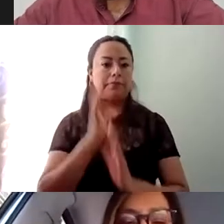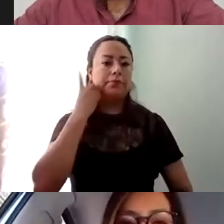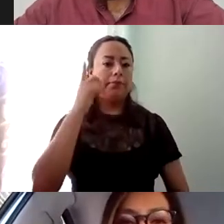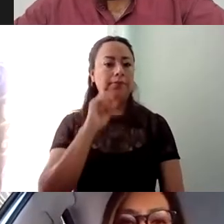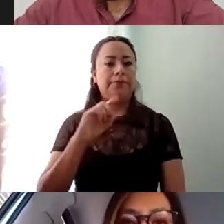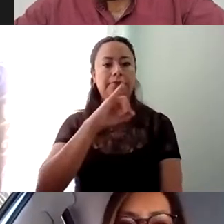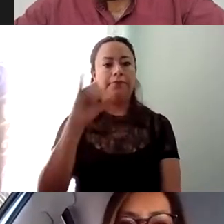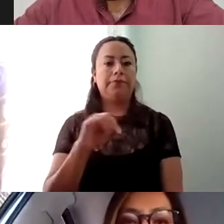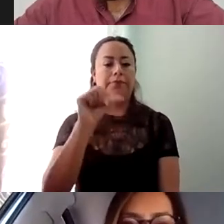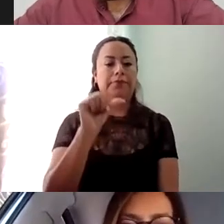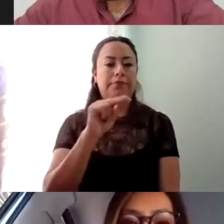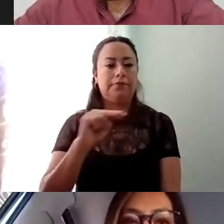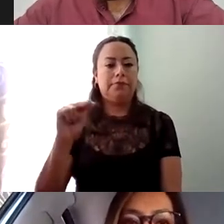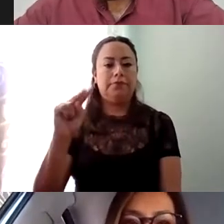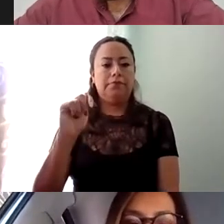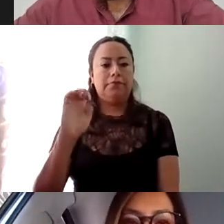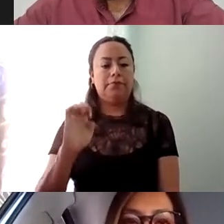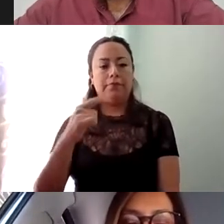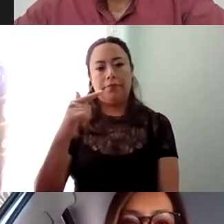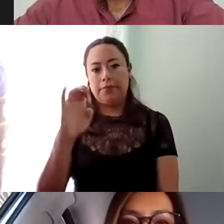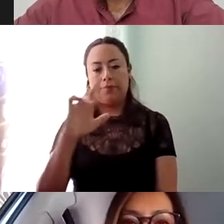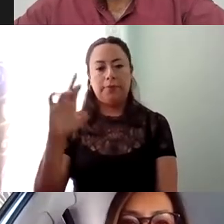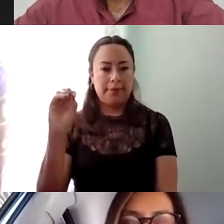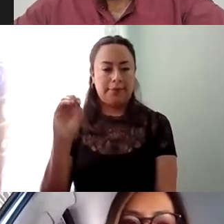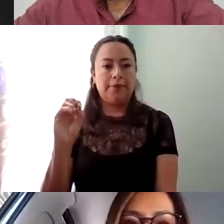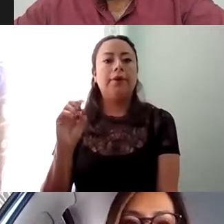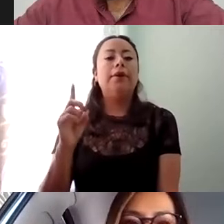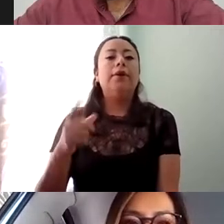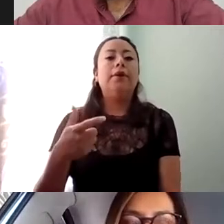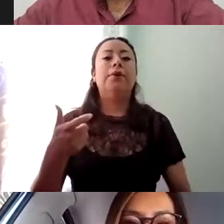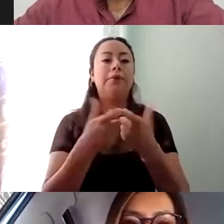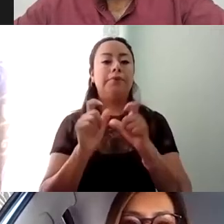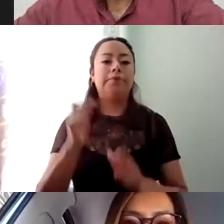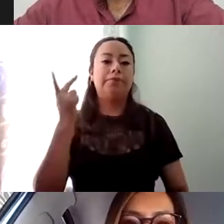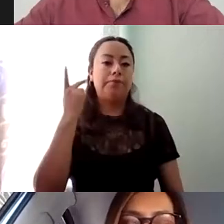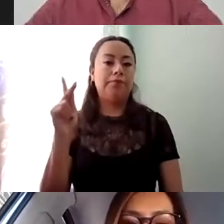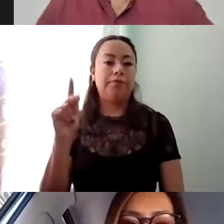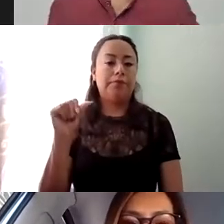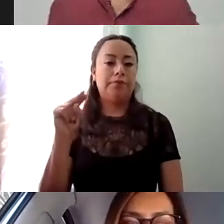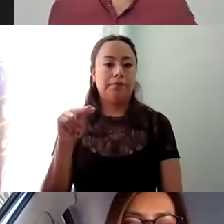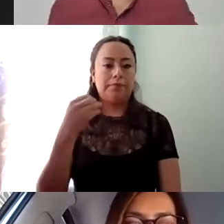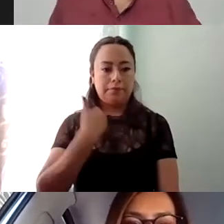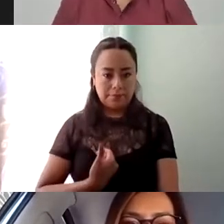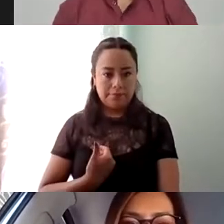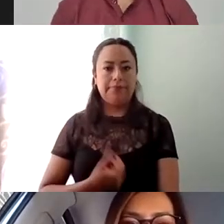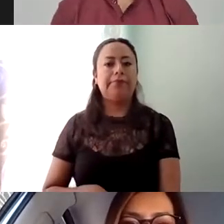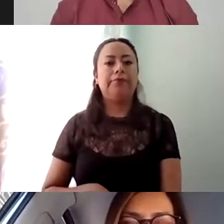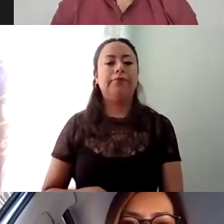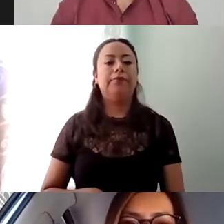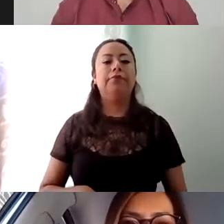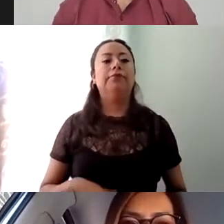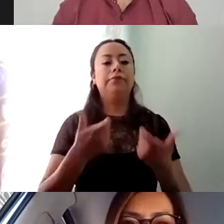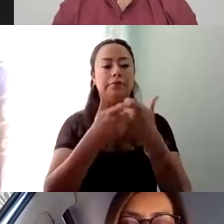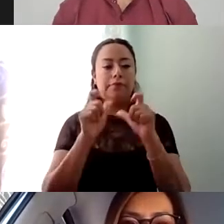Janet Elizabeth Guerrero Maya. Por el Partido de Acción Nacional, una servidora. Y por el